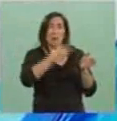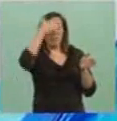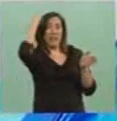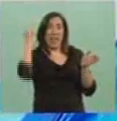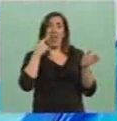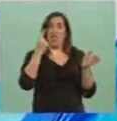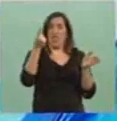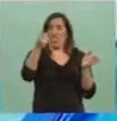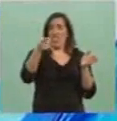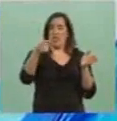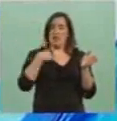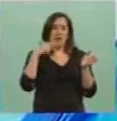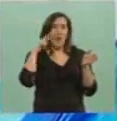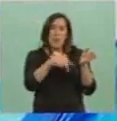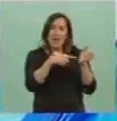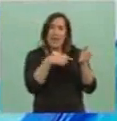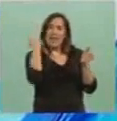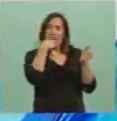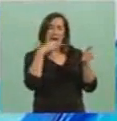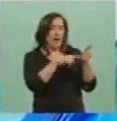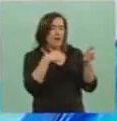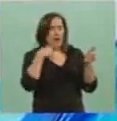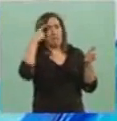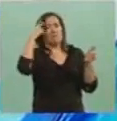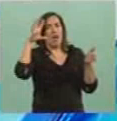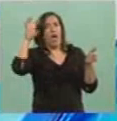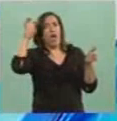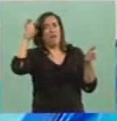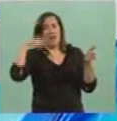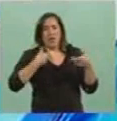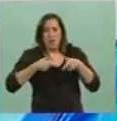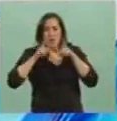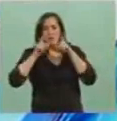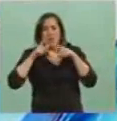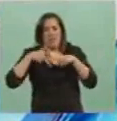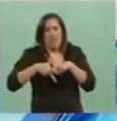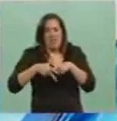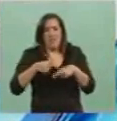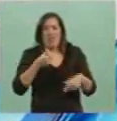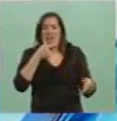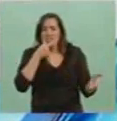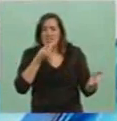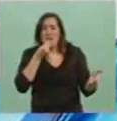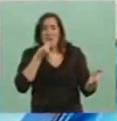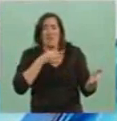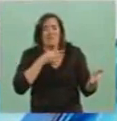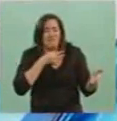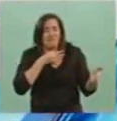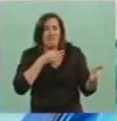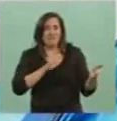y a mí me trajo unos recuerdos que casi me amarga el desayuno, me quedé con la tostada atragantada,